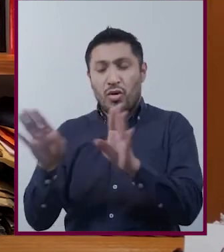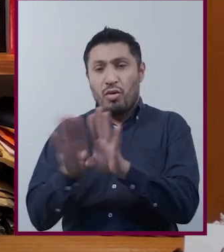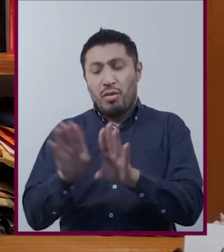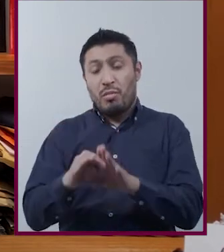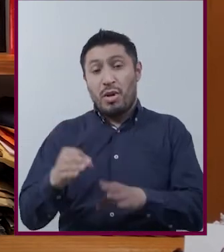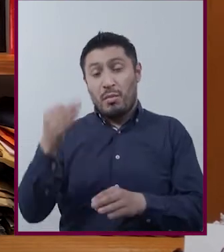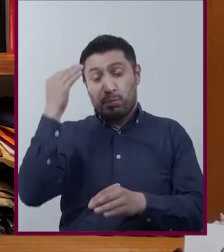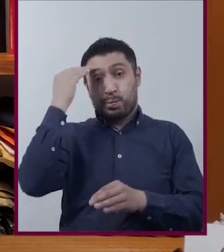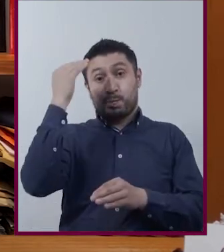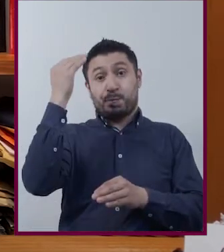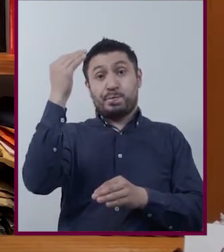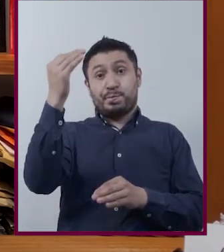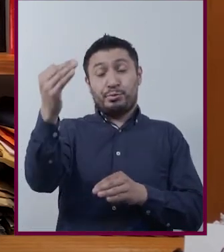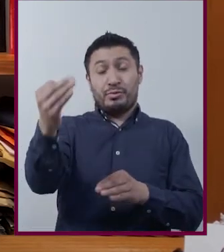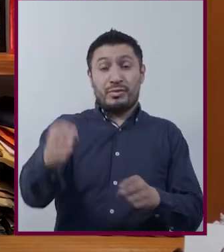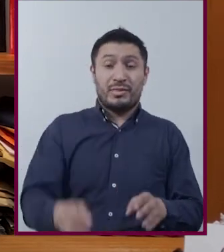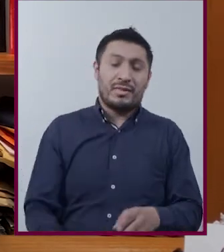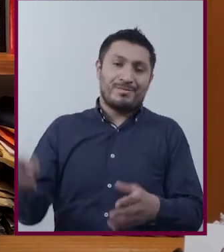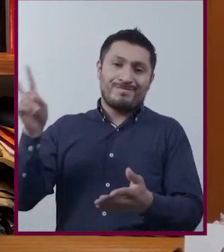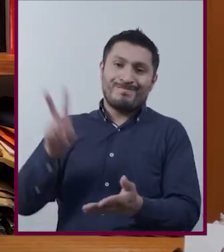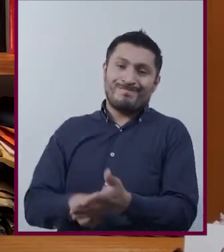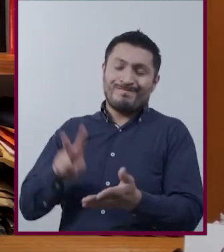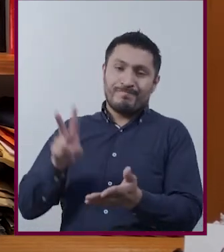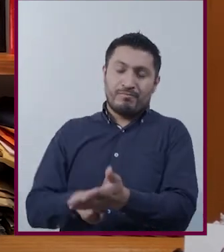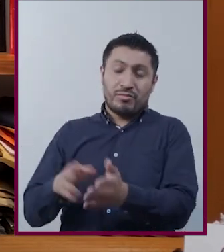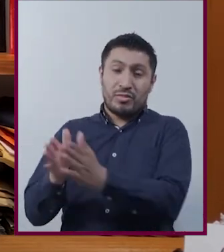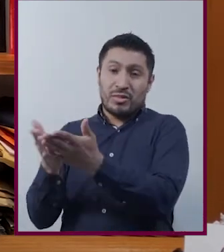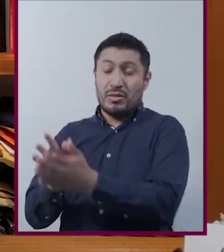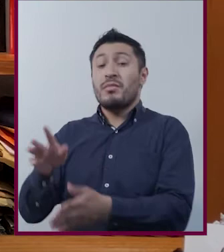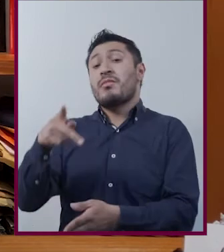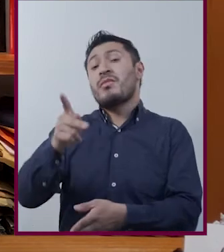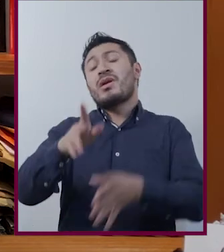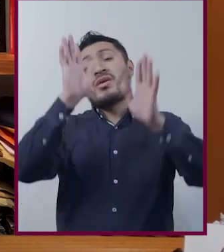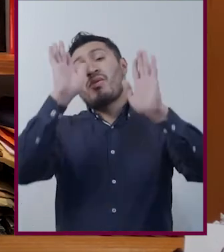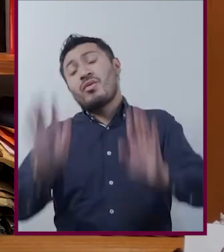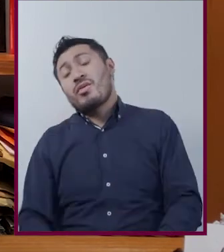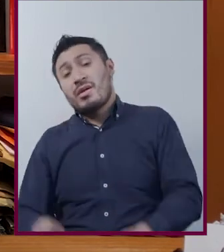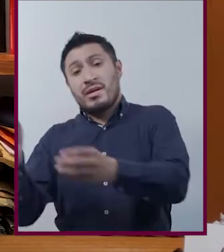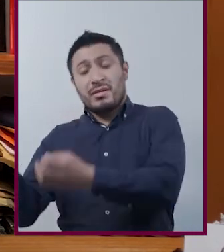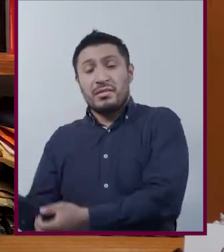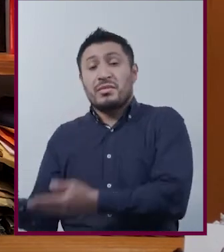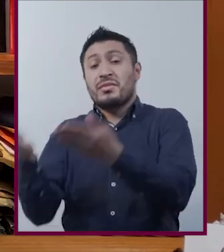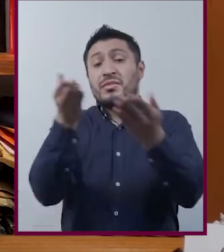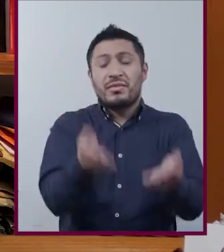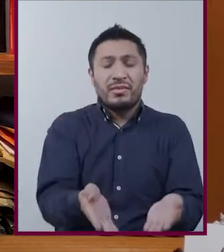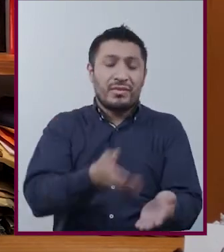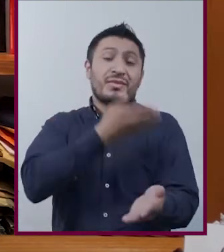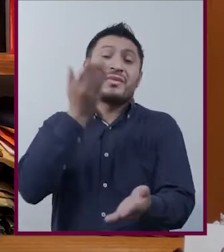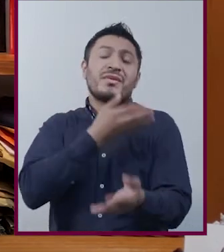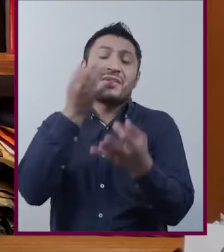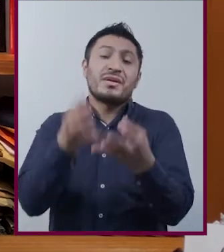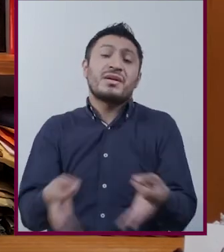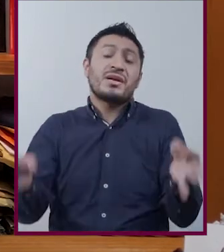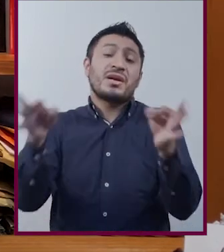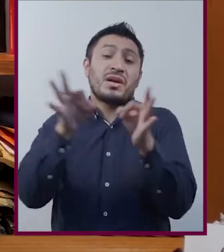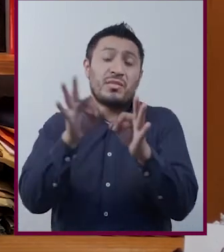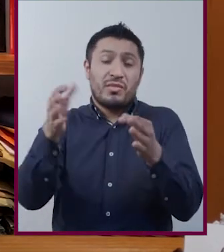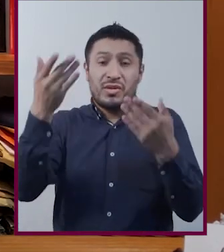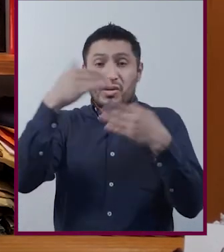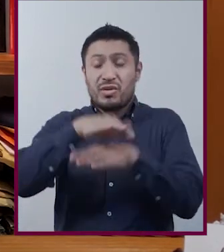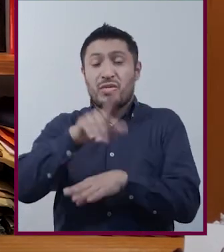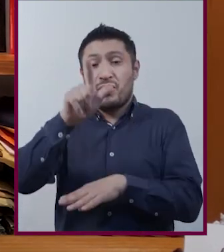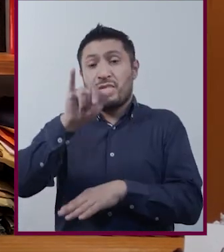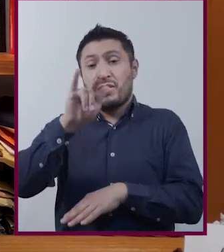ser apreciada, pero una vez que lo hizo se convirtió ya en un clásico contemporáneo de